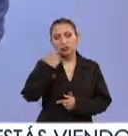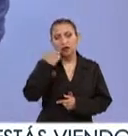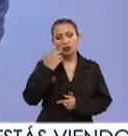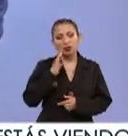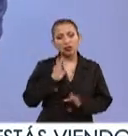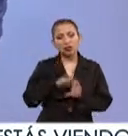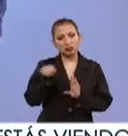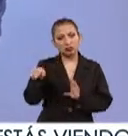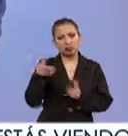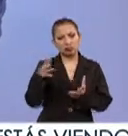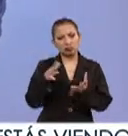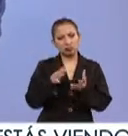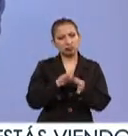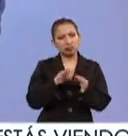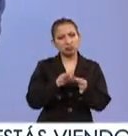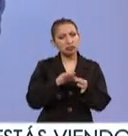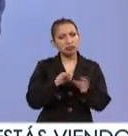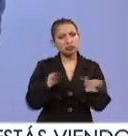que nos platicara cómo